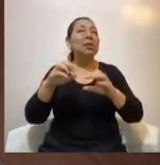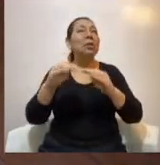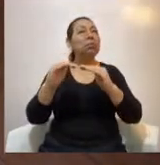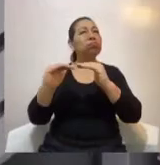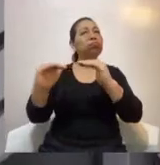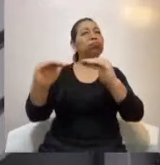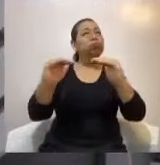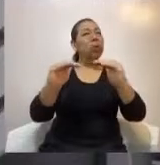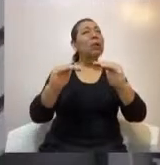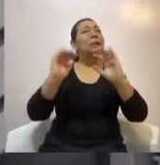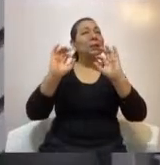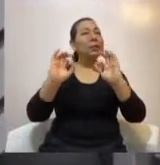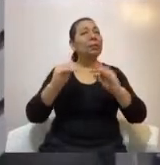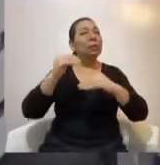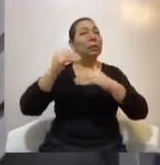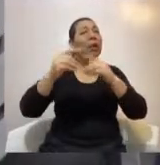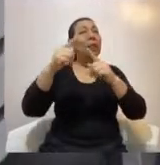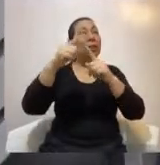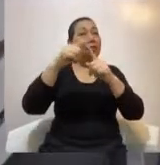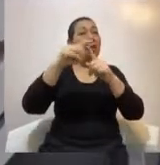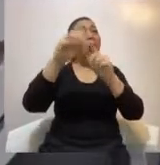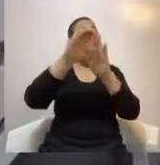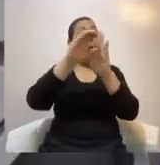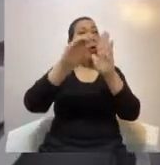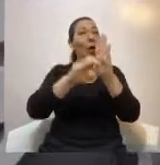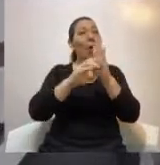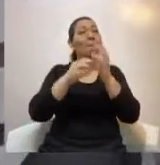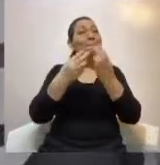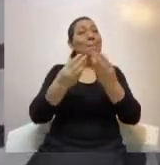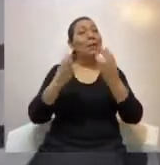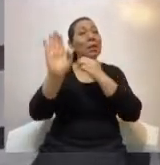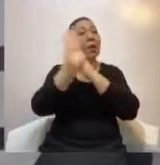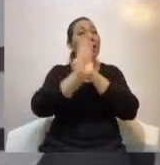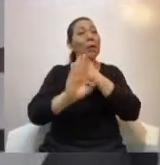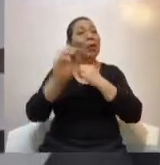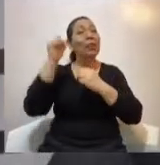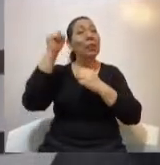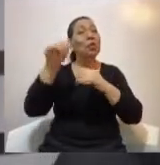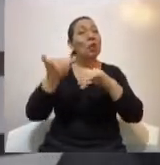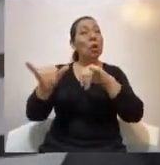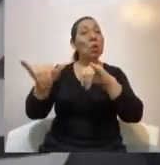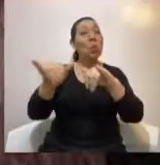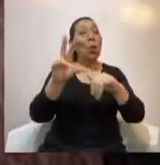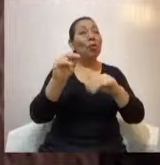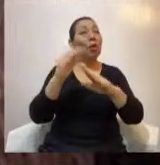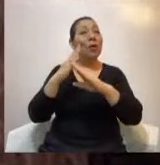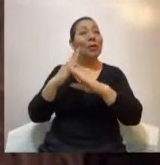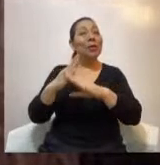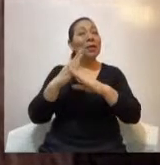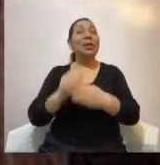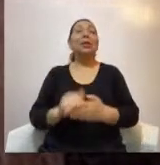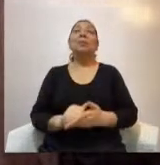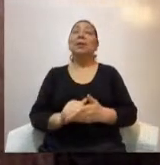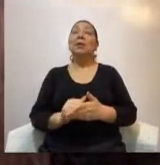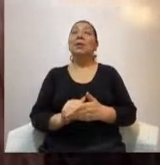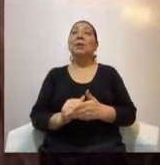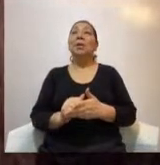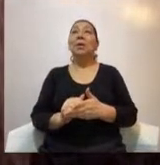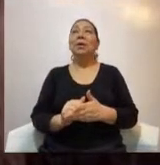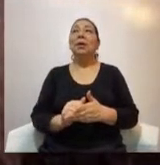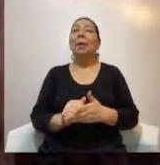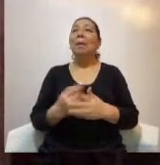reafirmar una línea que ha ido construyendo el Tribunal Constitucional en materia de protección del derecho a la igualdad y no